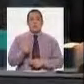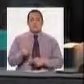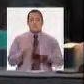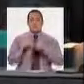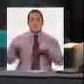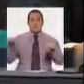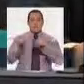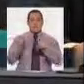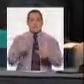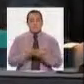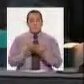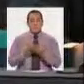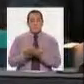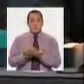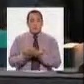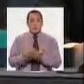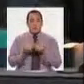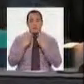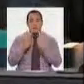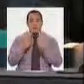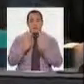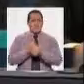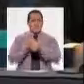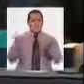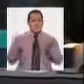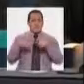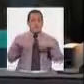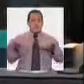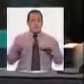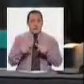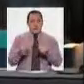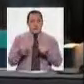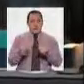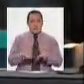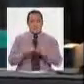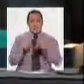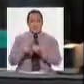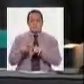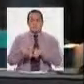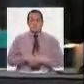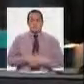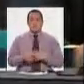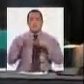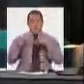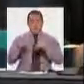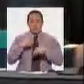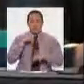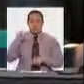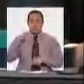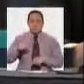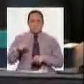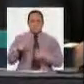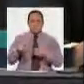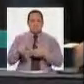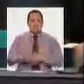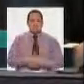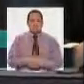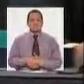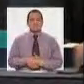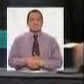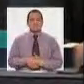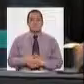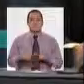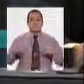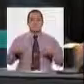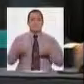Y ustedes pueden verificar en este y en muchísimos casos, por supuesto, que esto es así. Nosotros